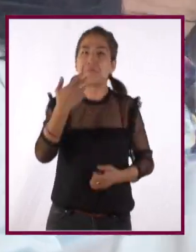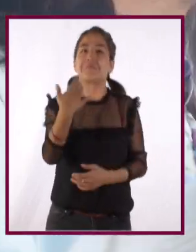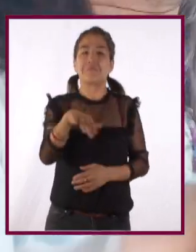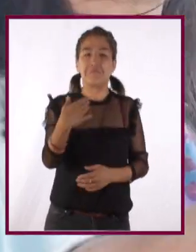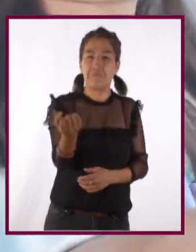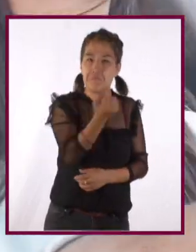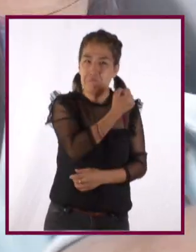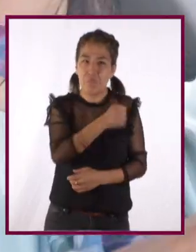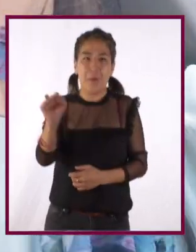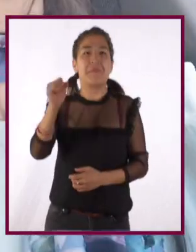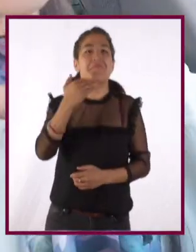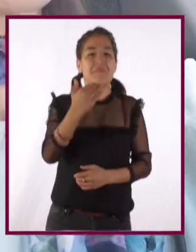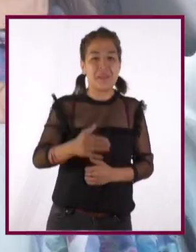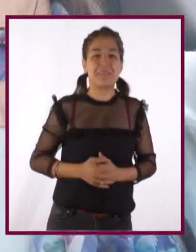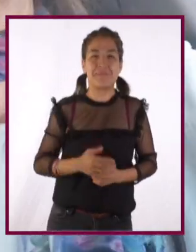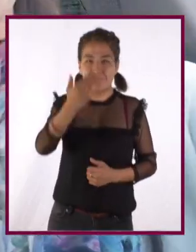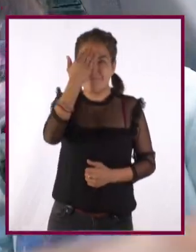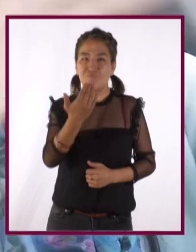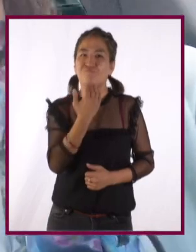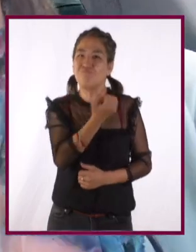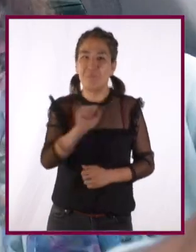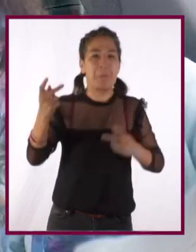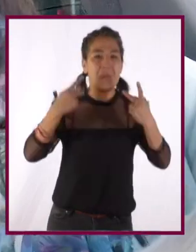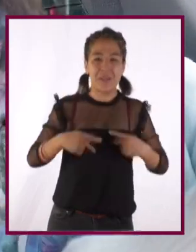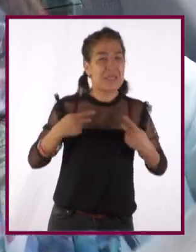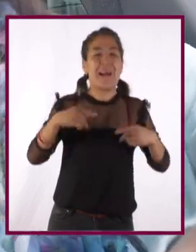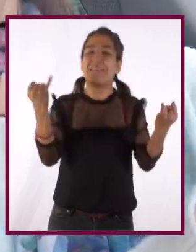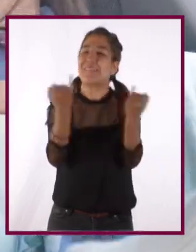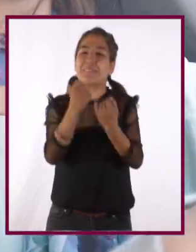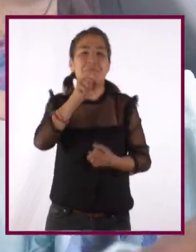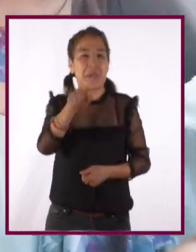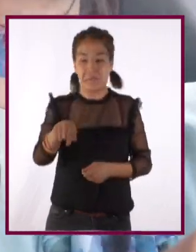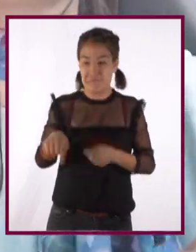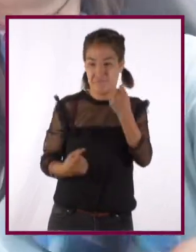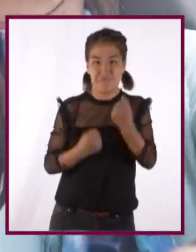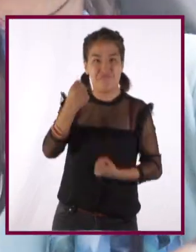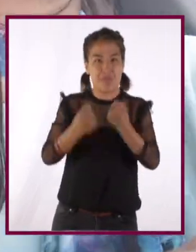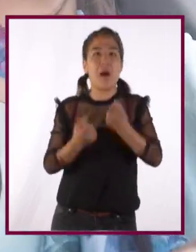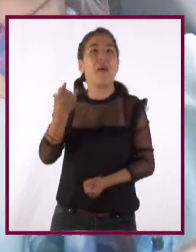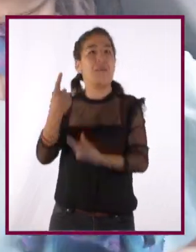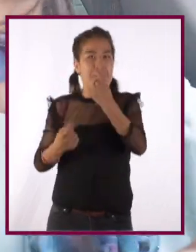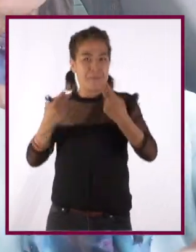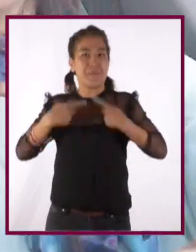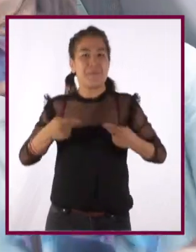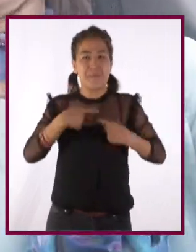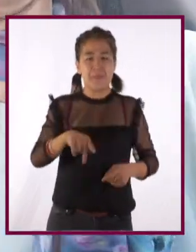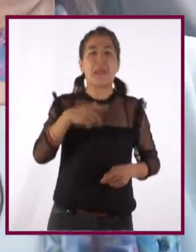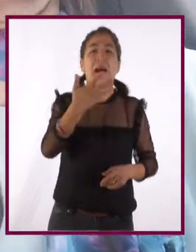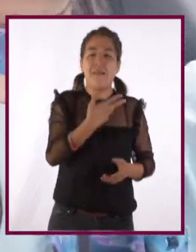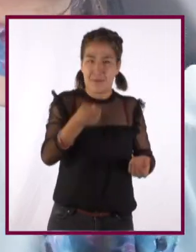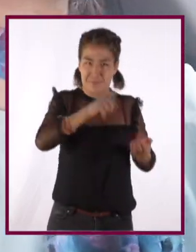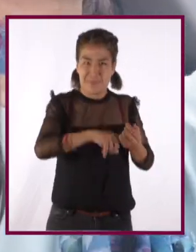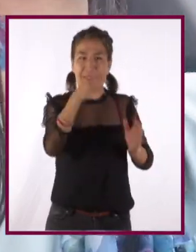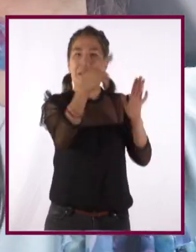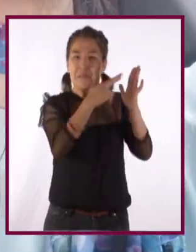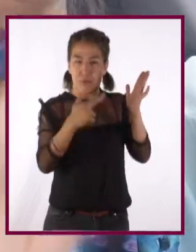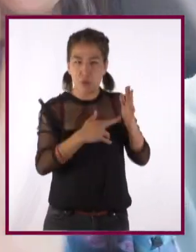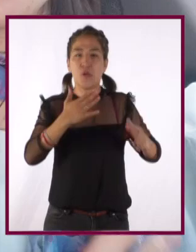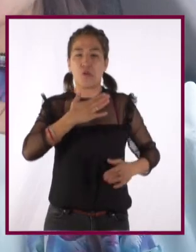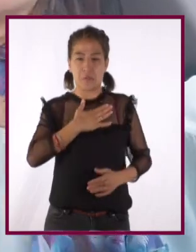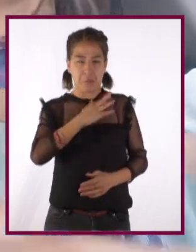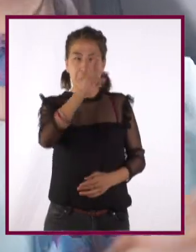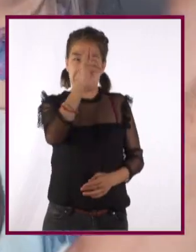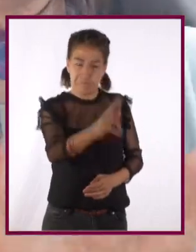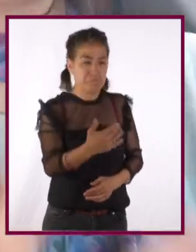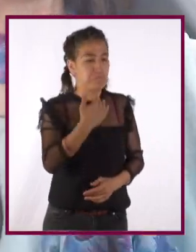jugadas impresionantes y estrategias impactantes, ¿eh? Ajá, exactamente. Lo mismo sucede cuando manejamos. Aunque hay un reglamento de tránsito y aunque